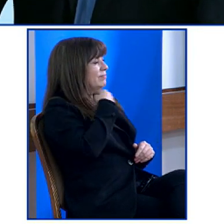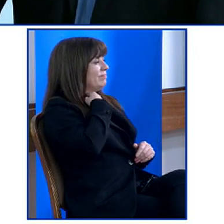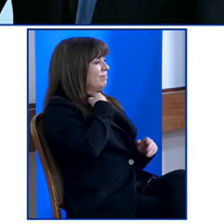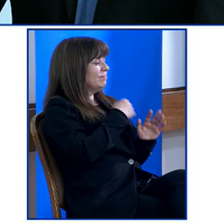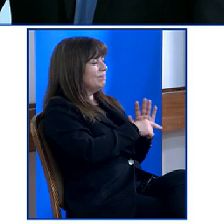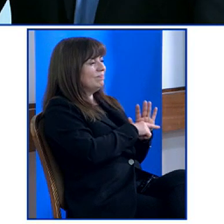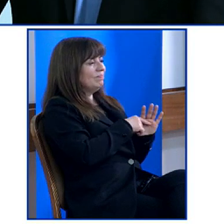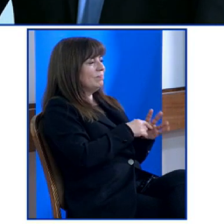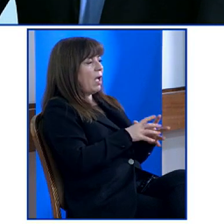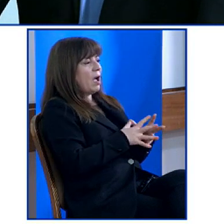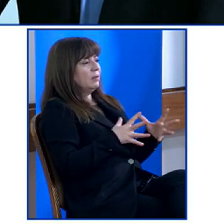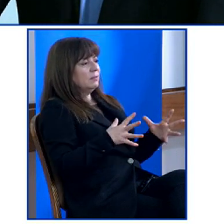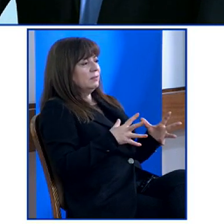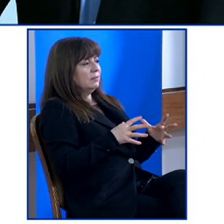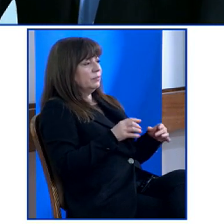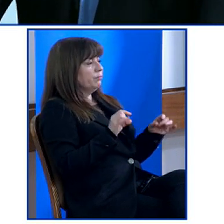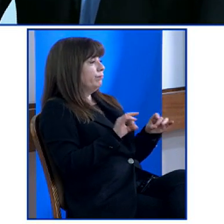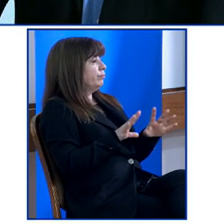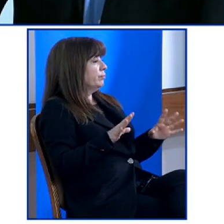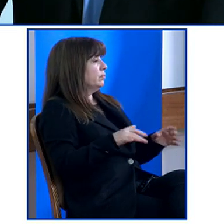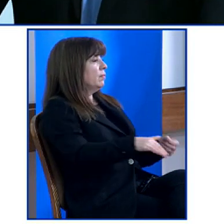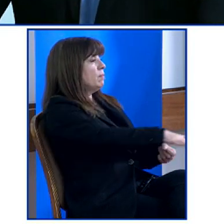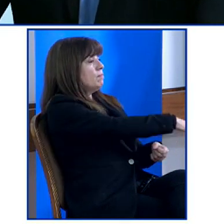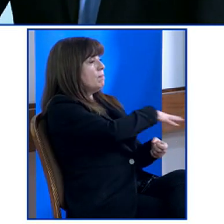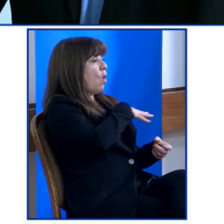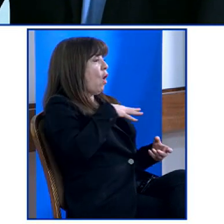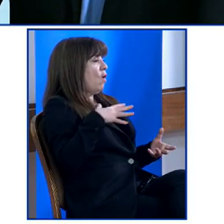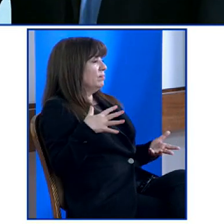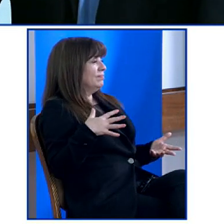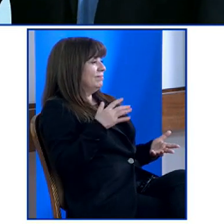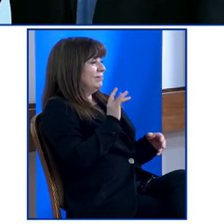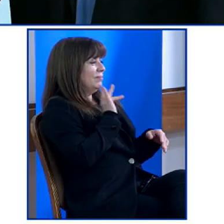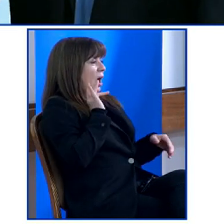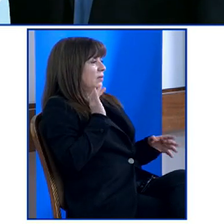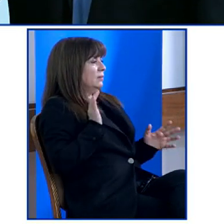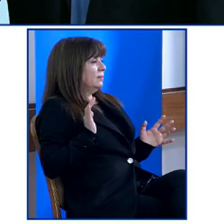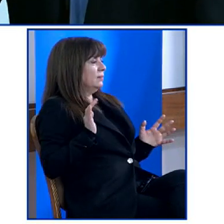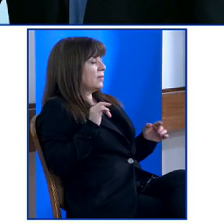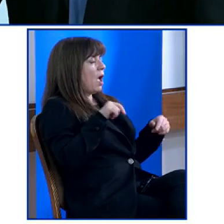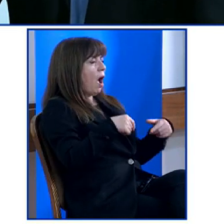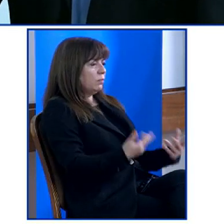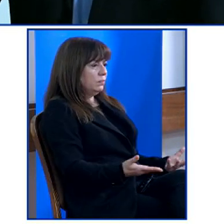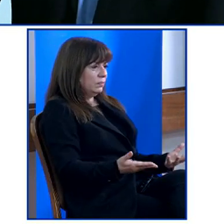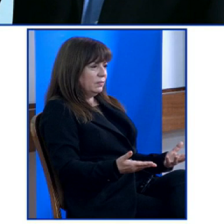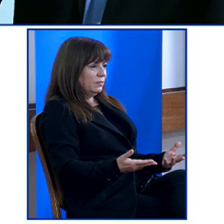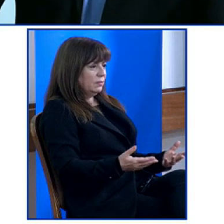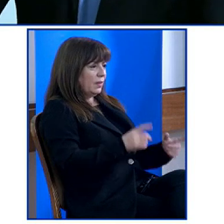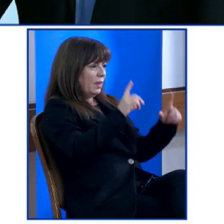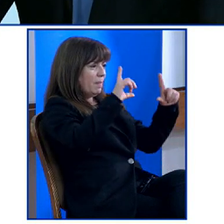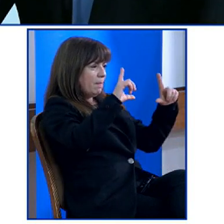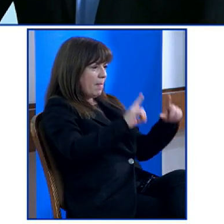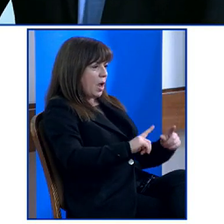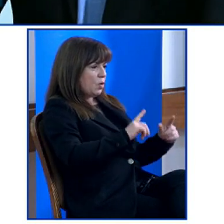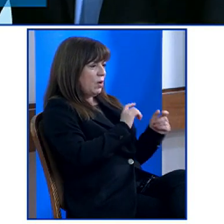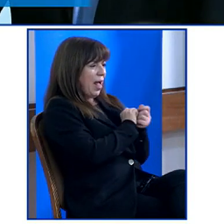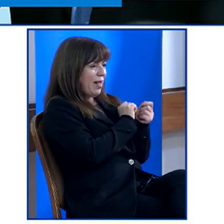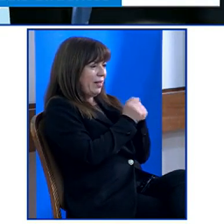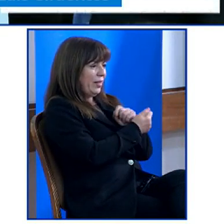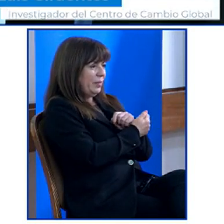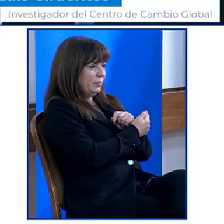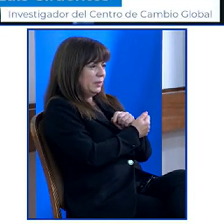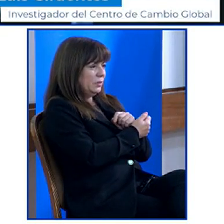aquí. Puede ser que la población es más sensible, que tiene menos capacidad de adaptación,